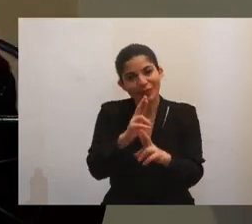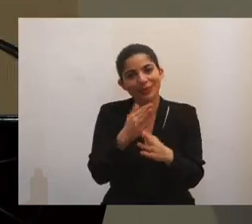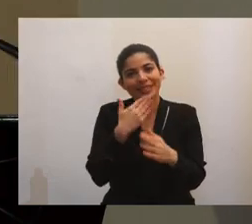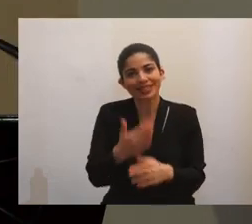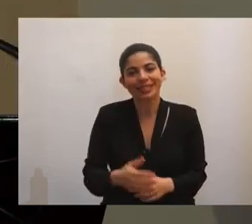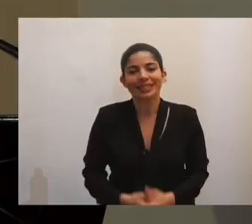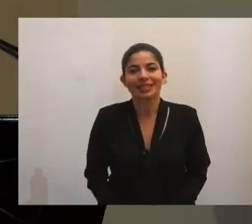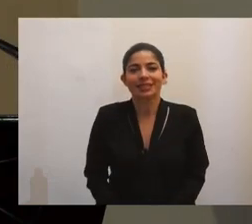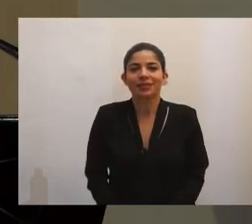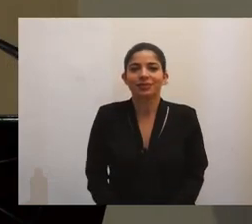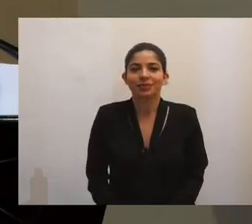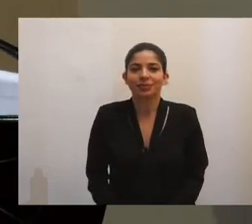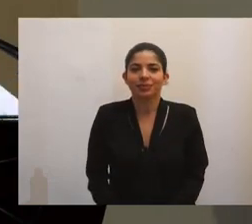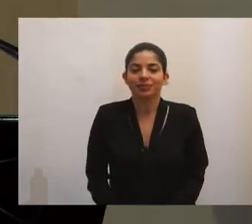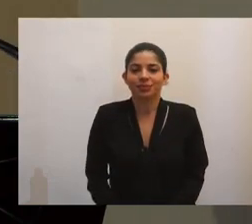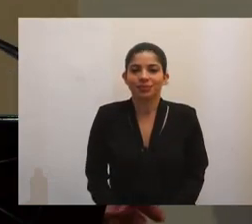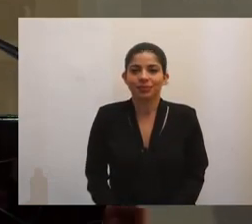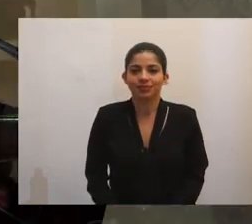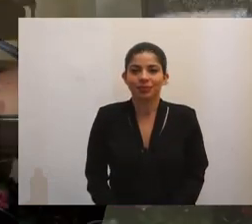Gracias.